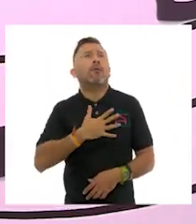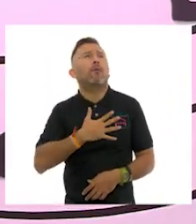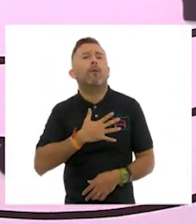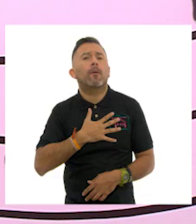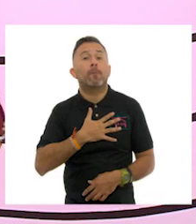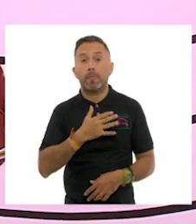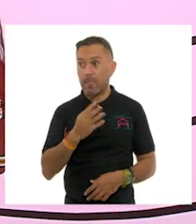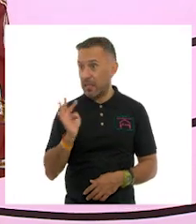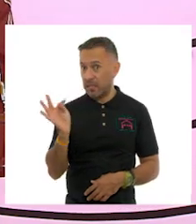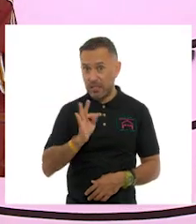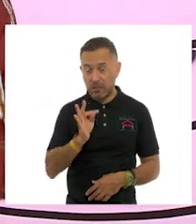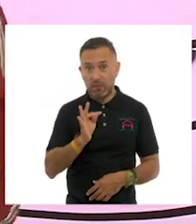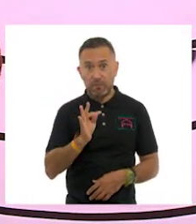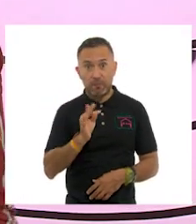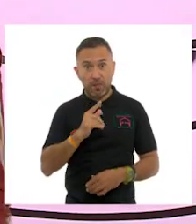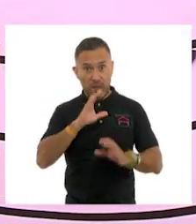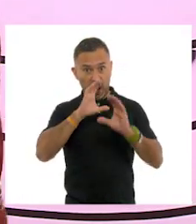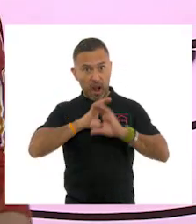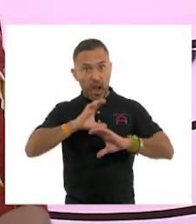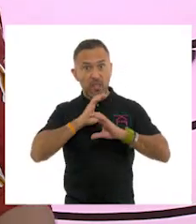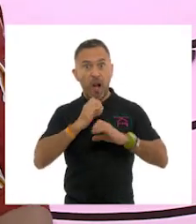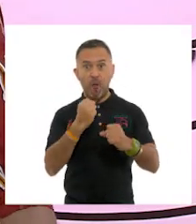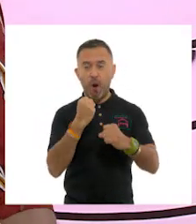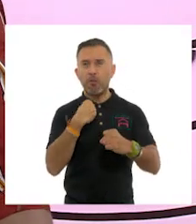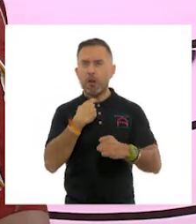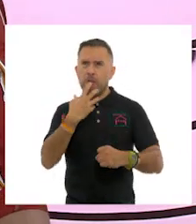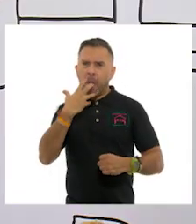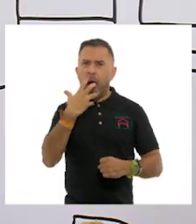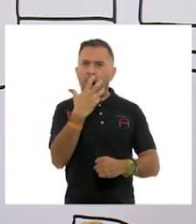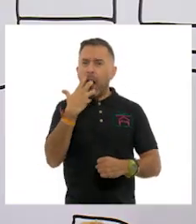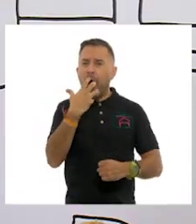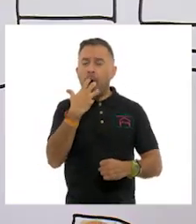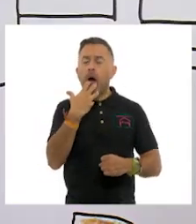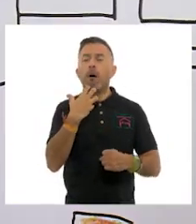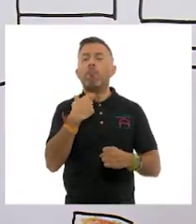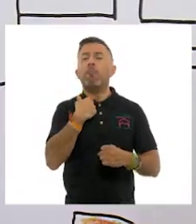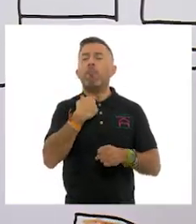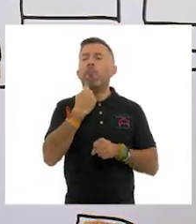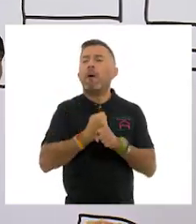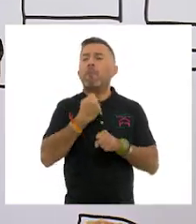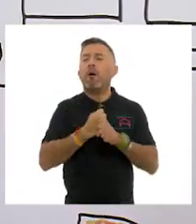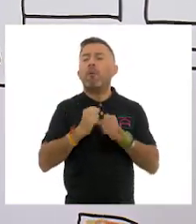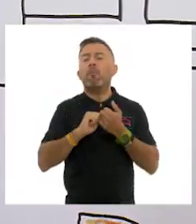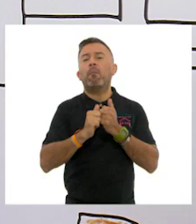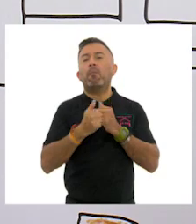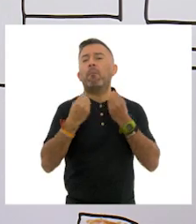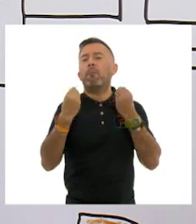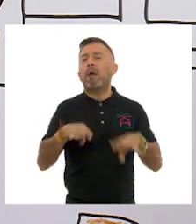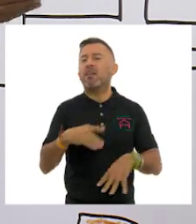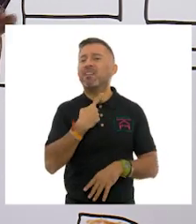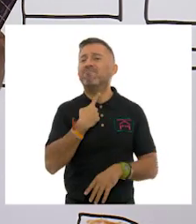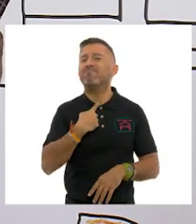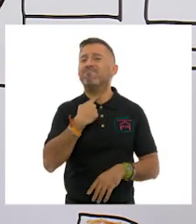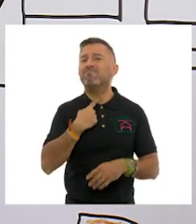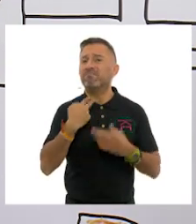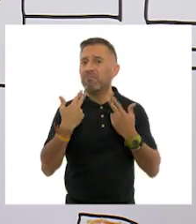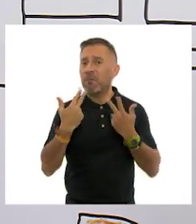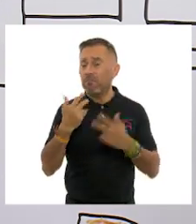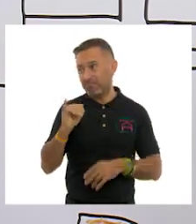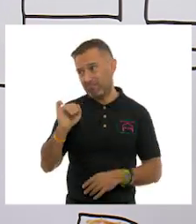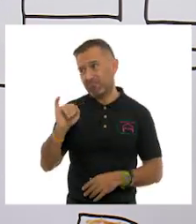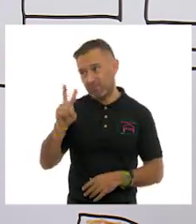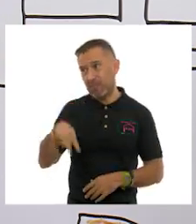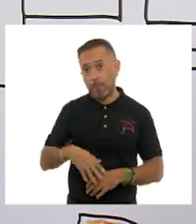y cantas muy fuerte, te destruyes la garganta, es obvio, te lastimas. Claro, porque recomiendan los viejos